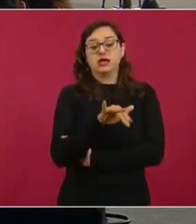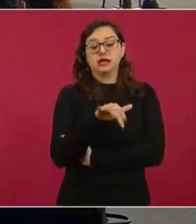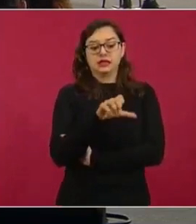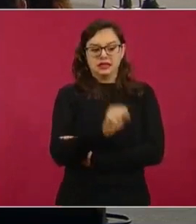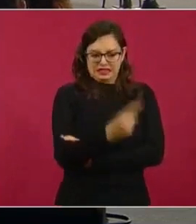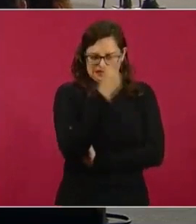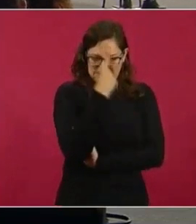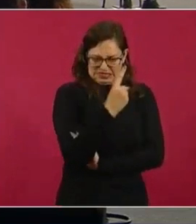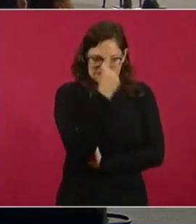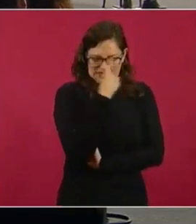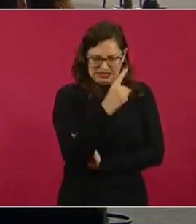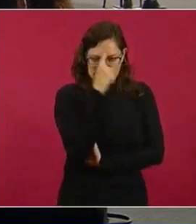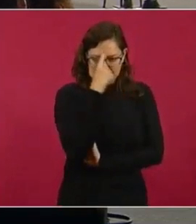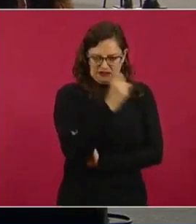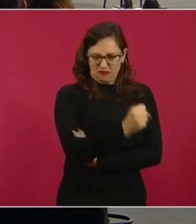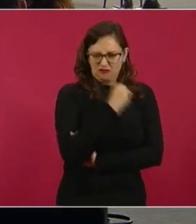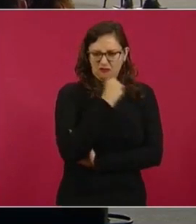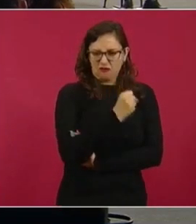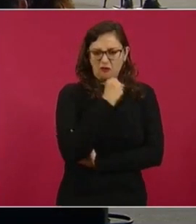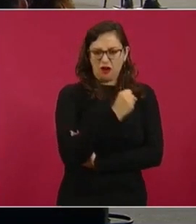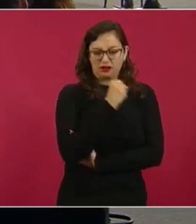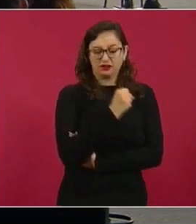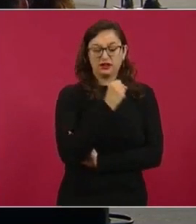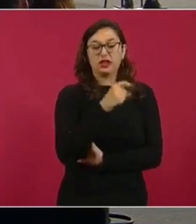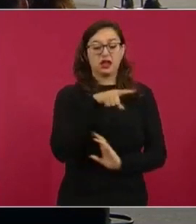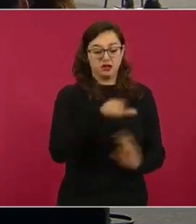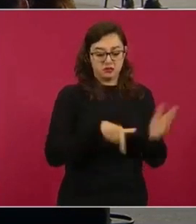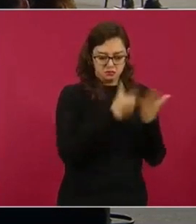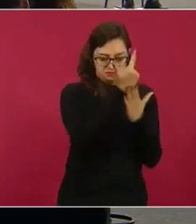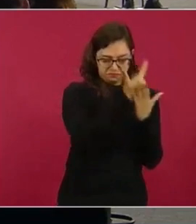que dejaron un libro